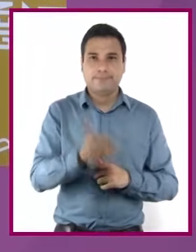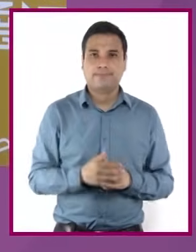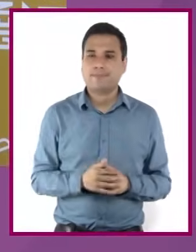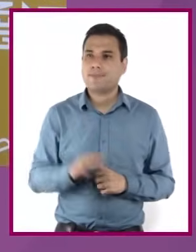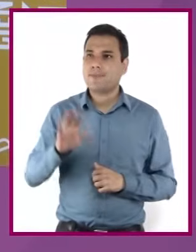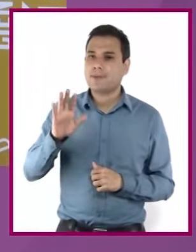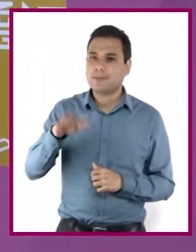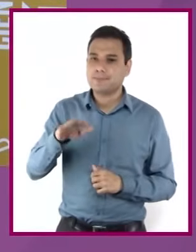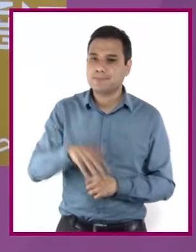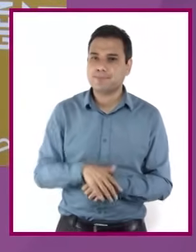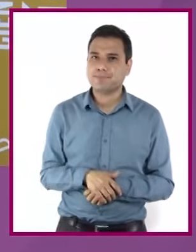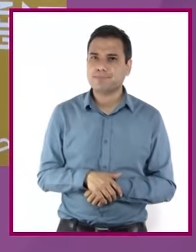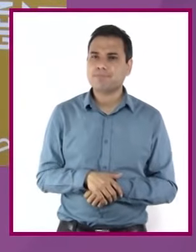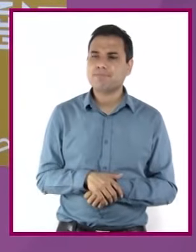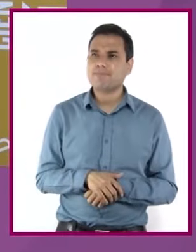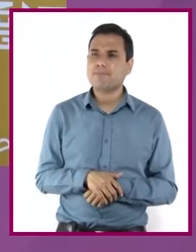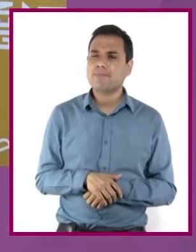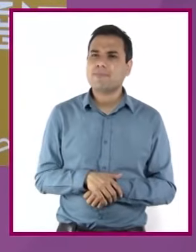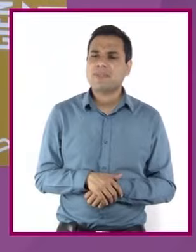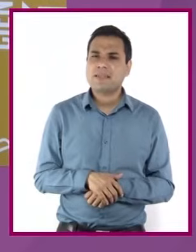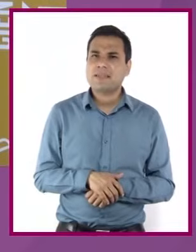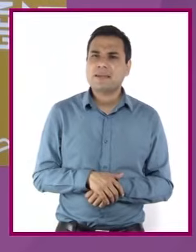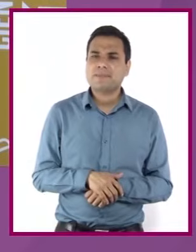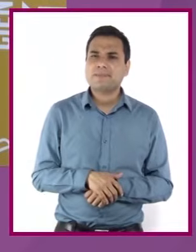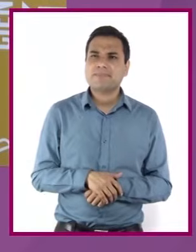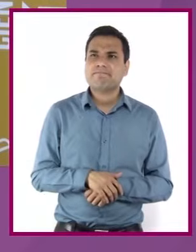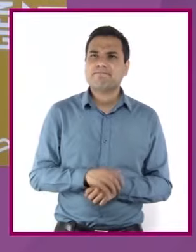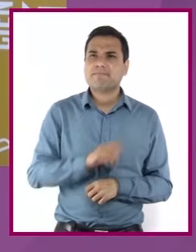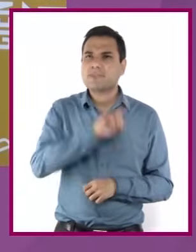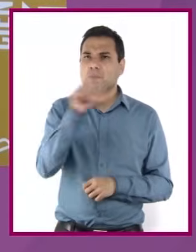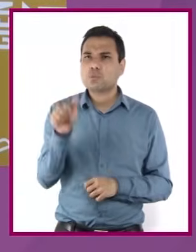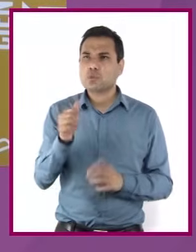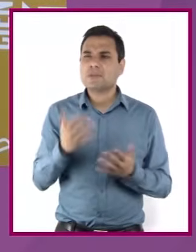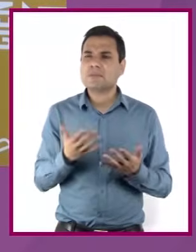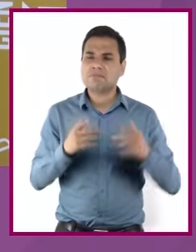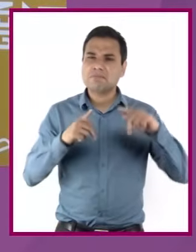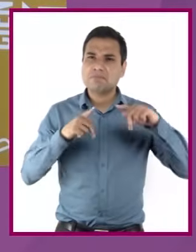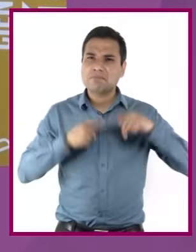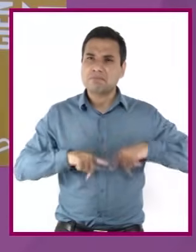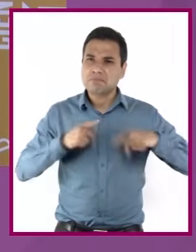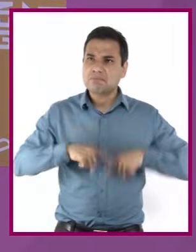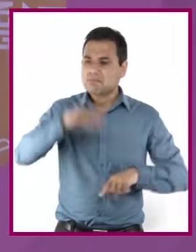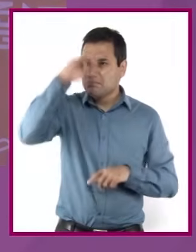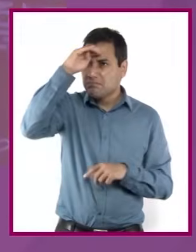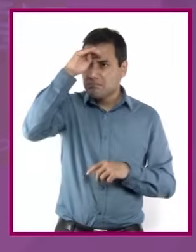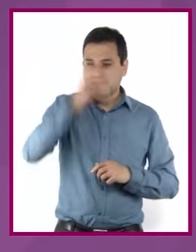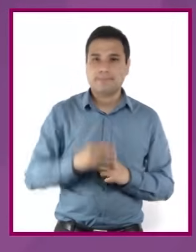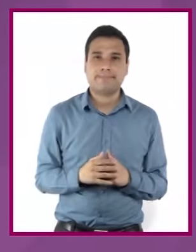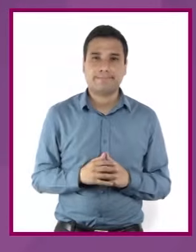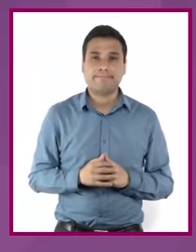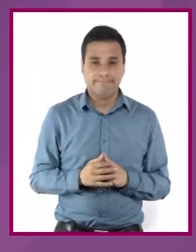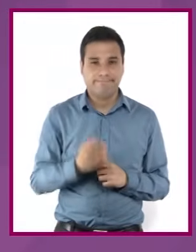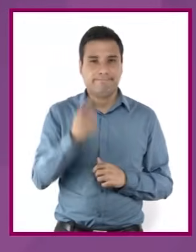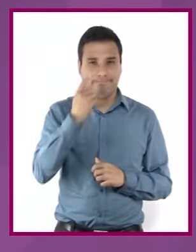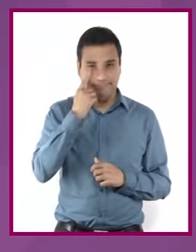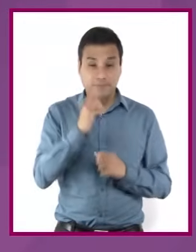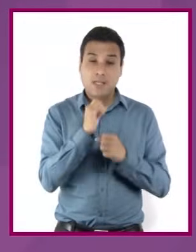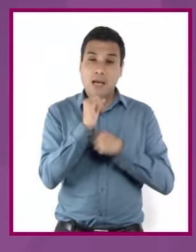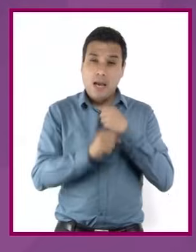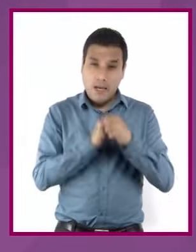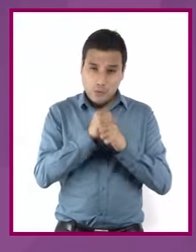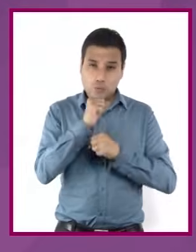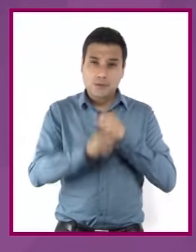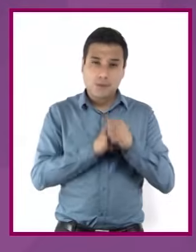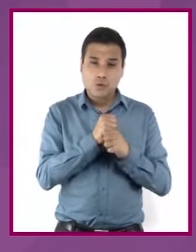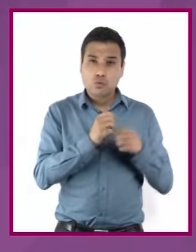Profesor, y después de Demócrito, ¿qué pasó con esas ideas sobre la materia? Al pasar tanto tiempo, Newton